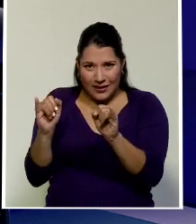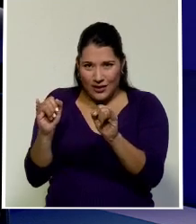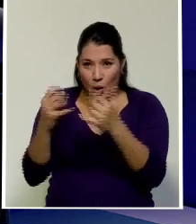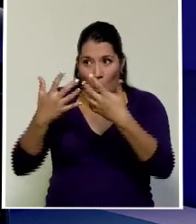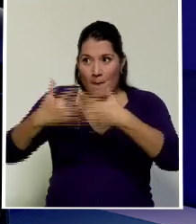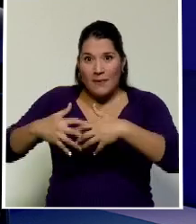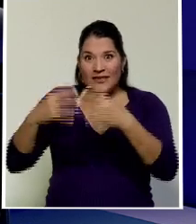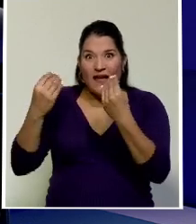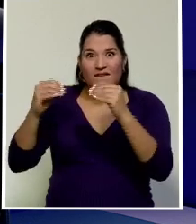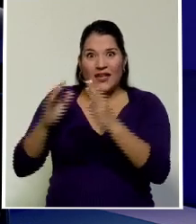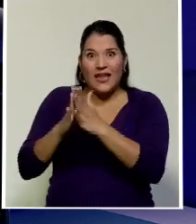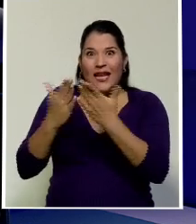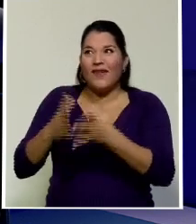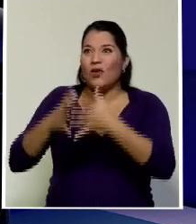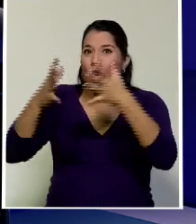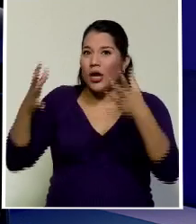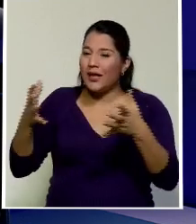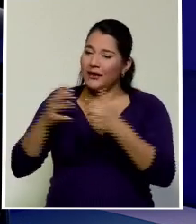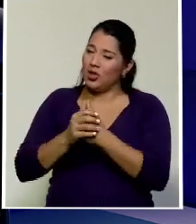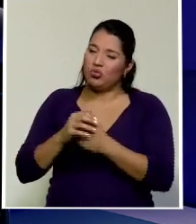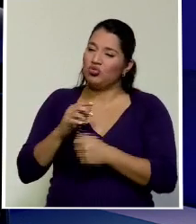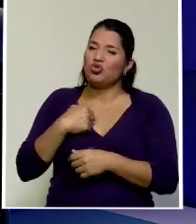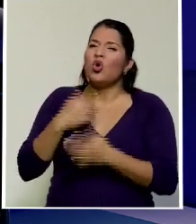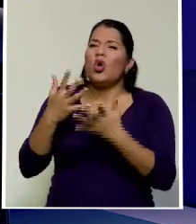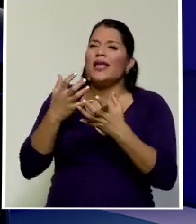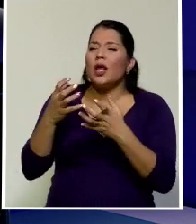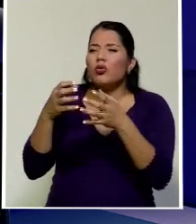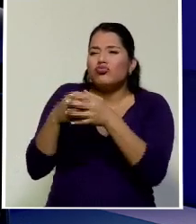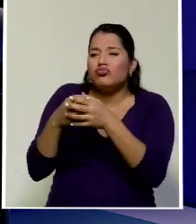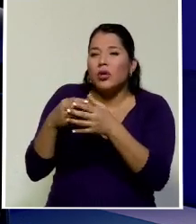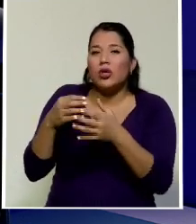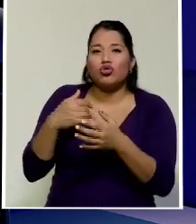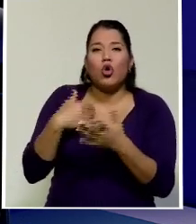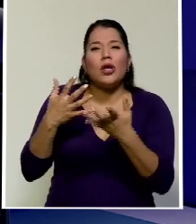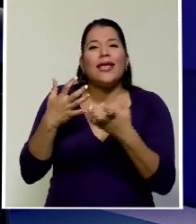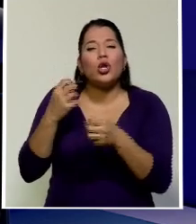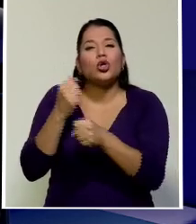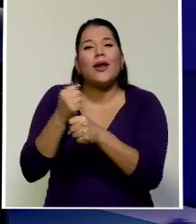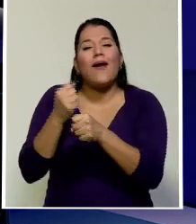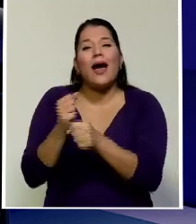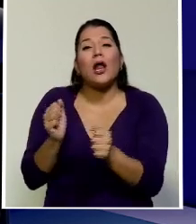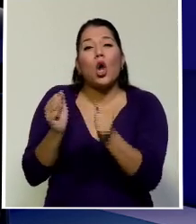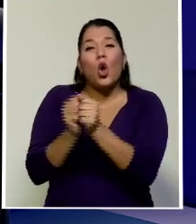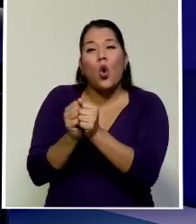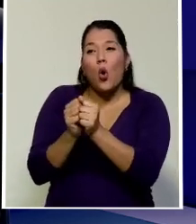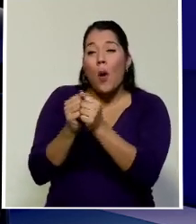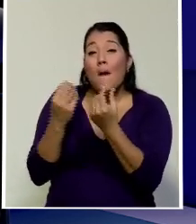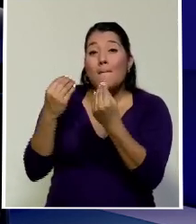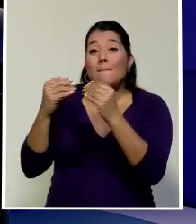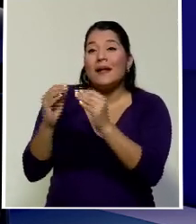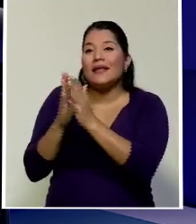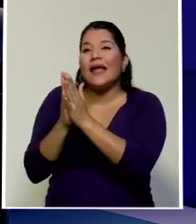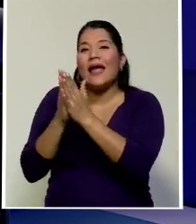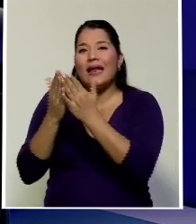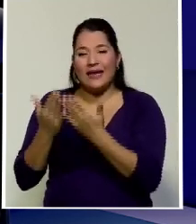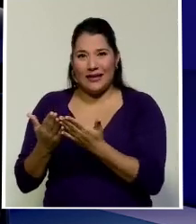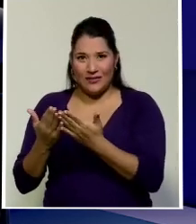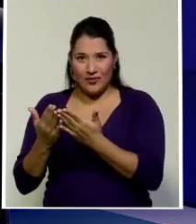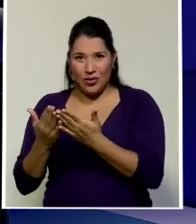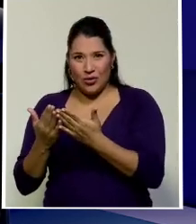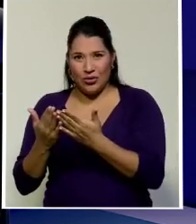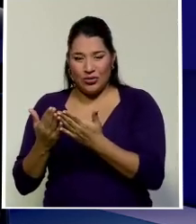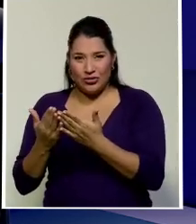yo, lo que quiero y lo que puedo trabajar y además lo que más me interesa, ¿verdad? Trabajar con editoriales que no tengan O sea, uno pensaría